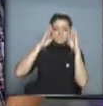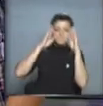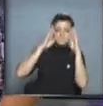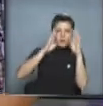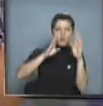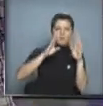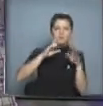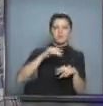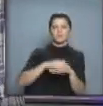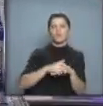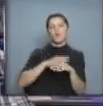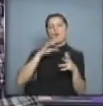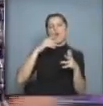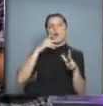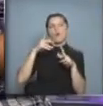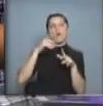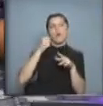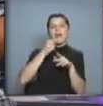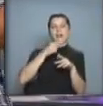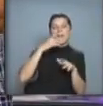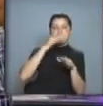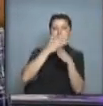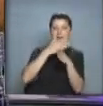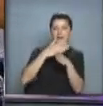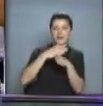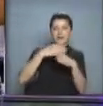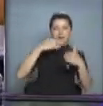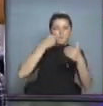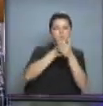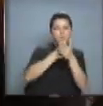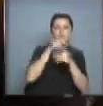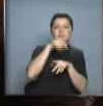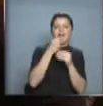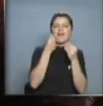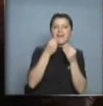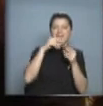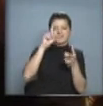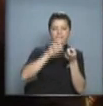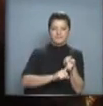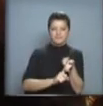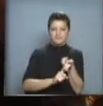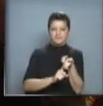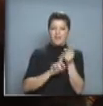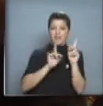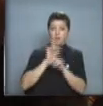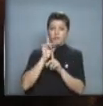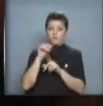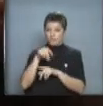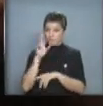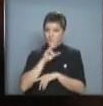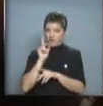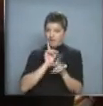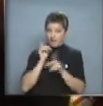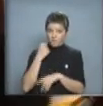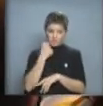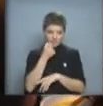de el final de una... O sea, el final, lo cumbre de una pareja. Señorita, ¿usted? ¿Le propusieron casamiento ya? No. Todavía